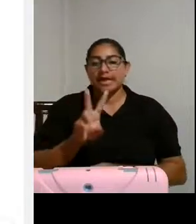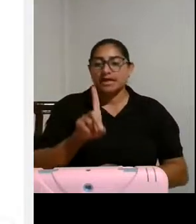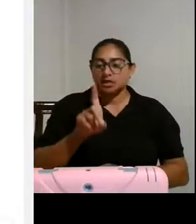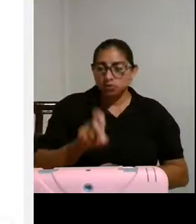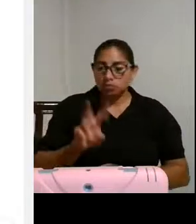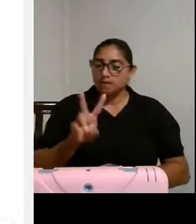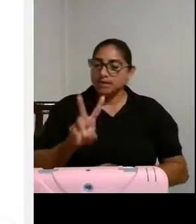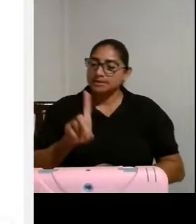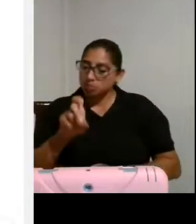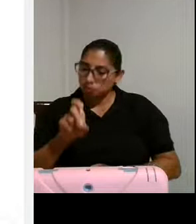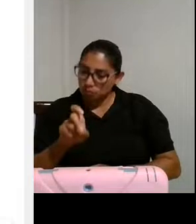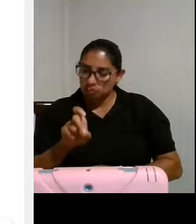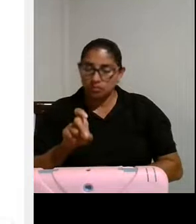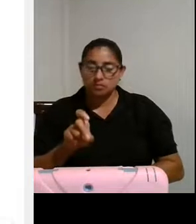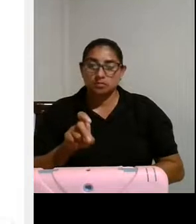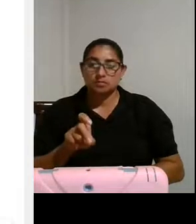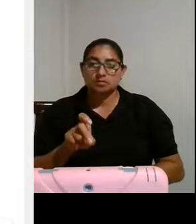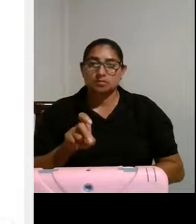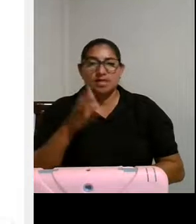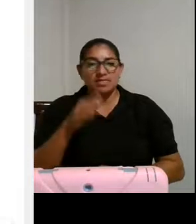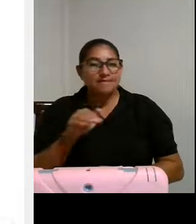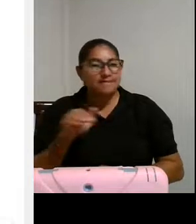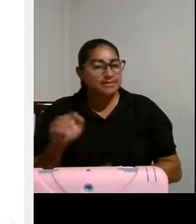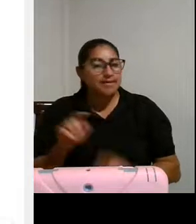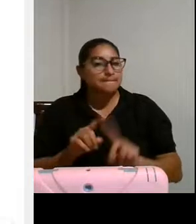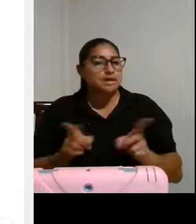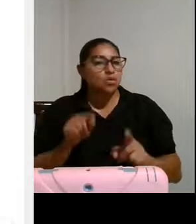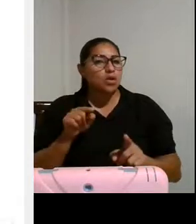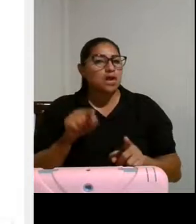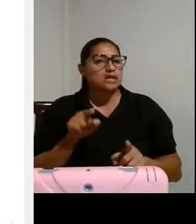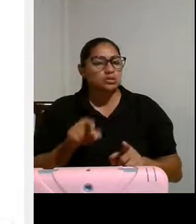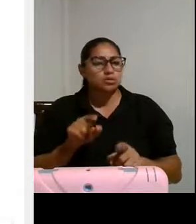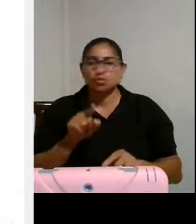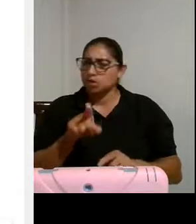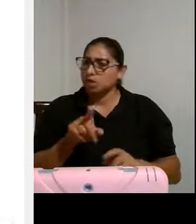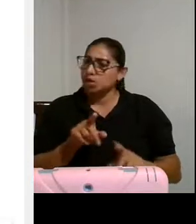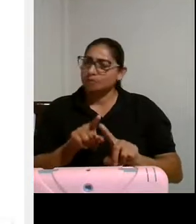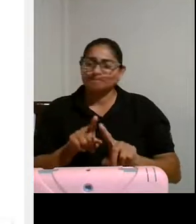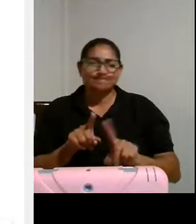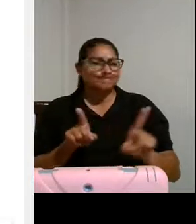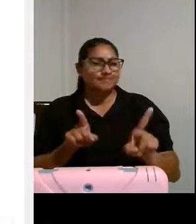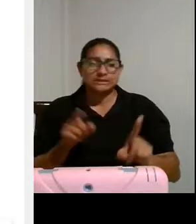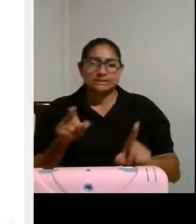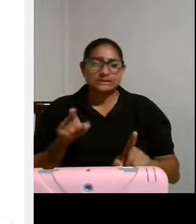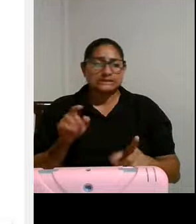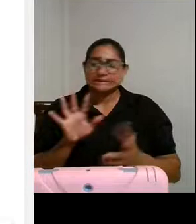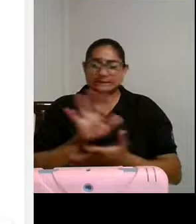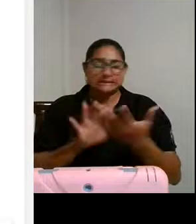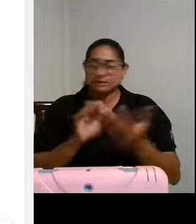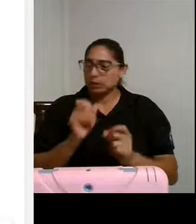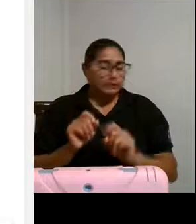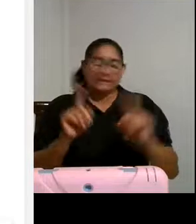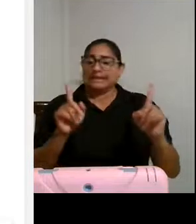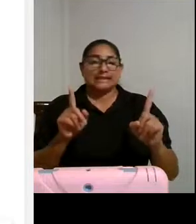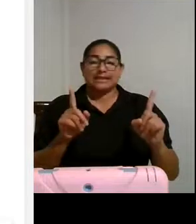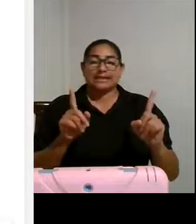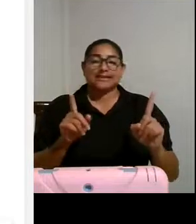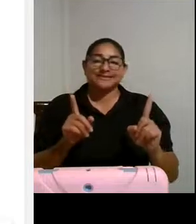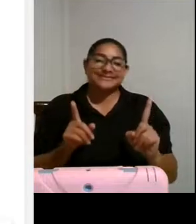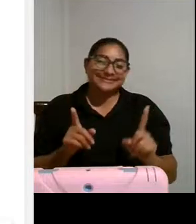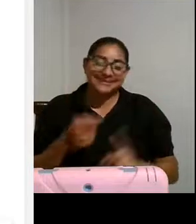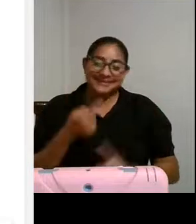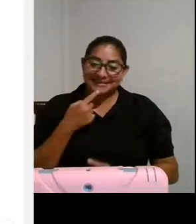X1. Ujú. Esto, Ujú. ¿usted me entiende? Lo Sí, que le digamos quiero decir,